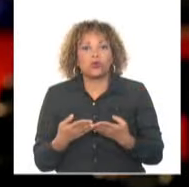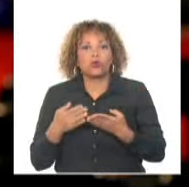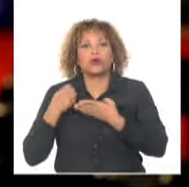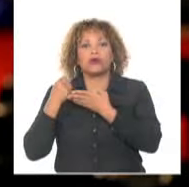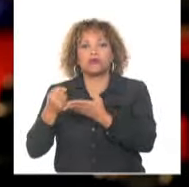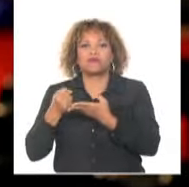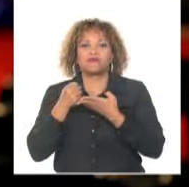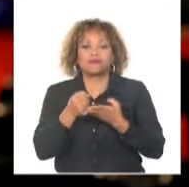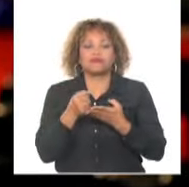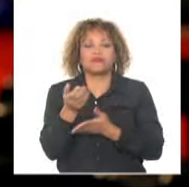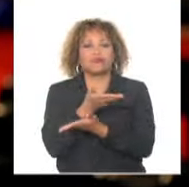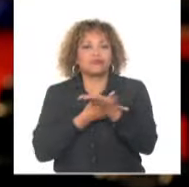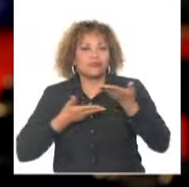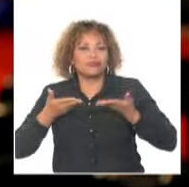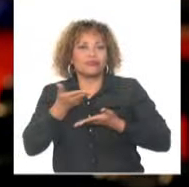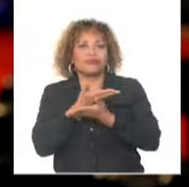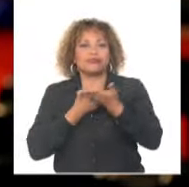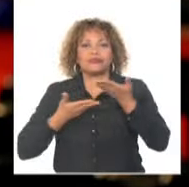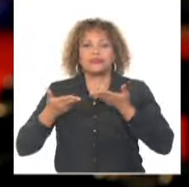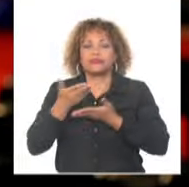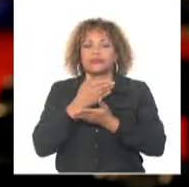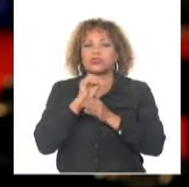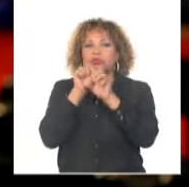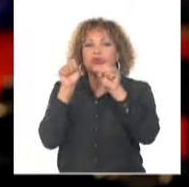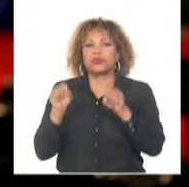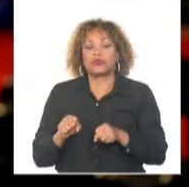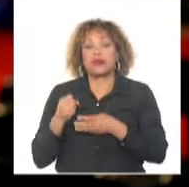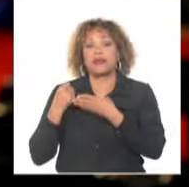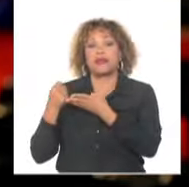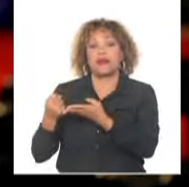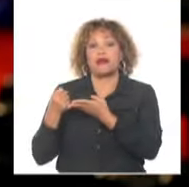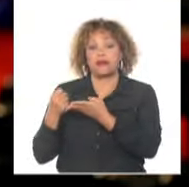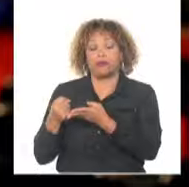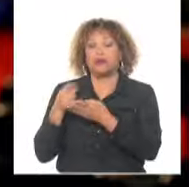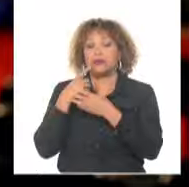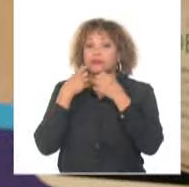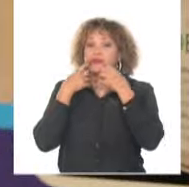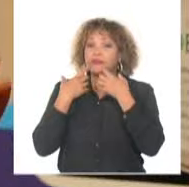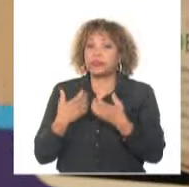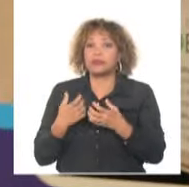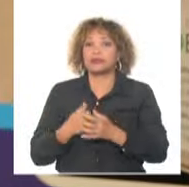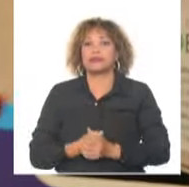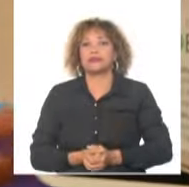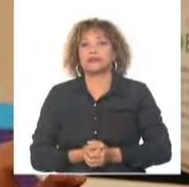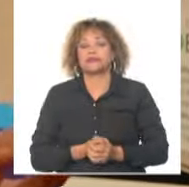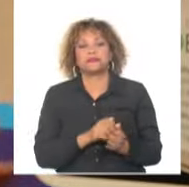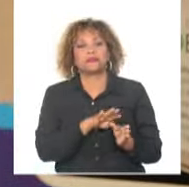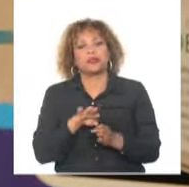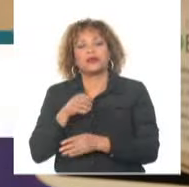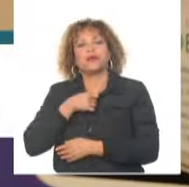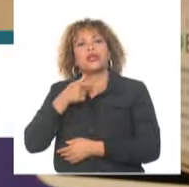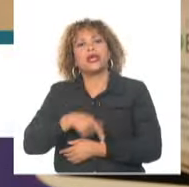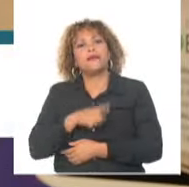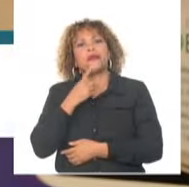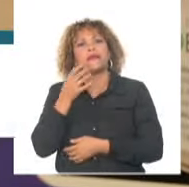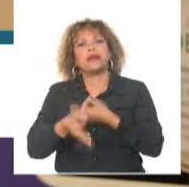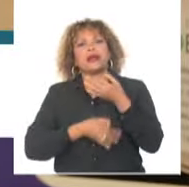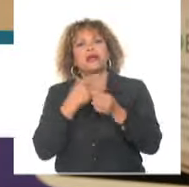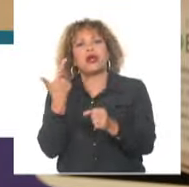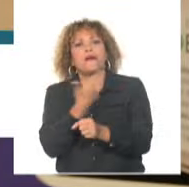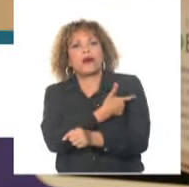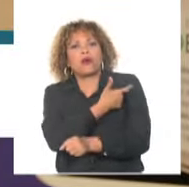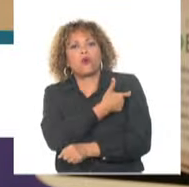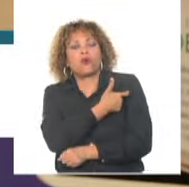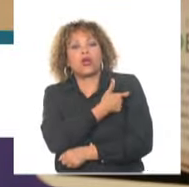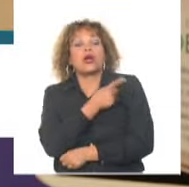colaborar, interactuar. Realmente las posibilidades de colaboración son inmensas. Por ejemplo, aquí se habló de las vacunas, y